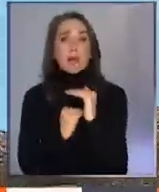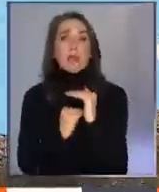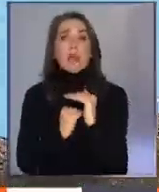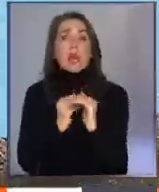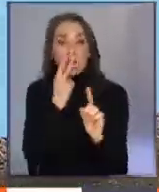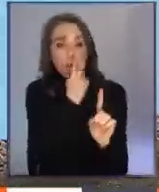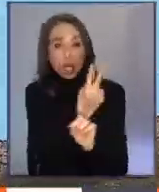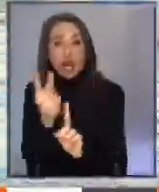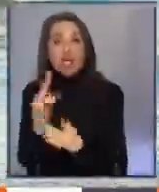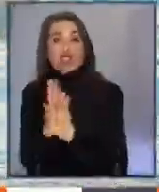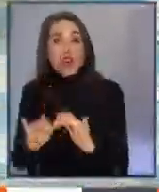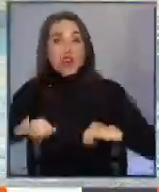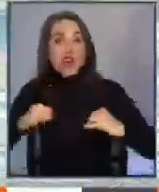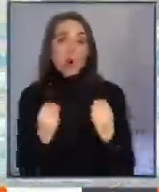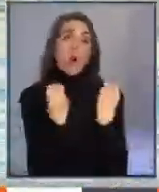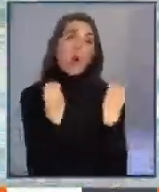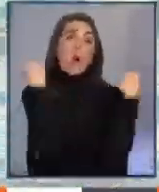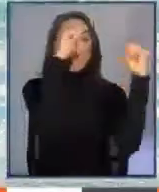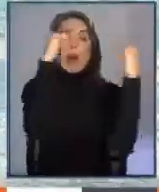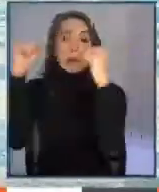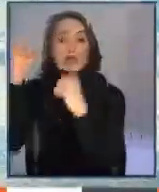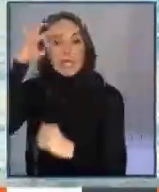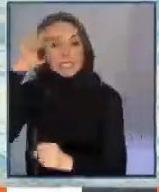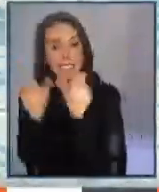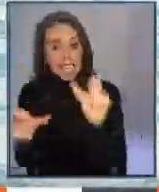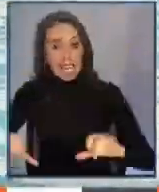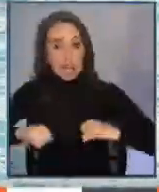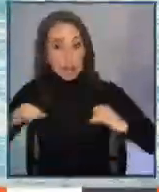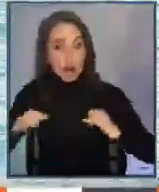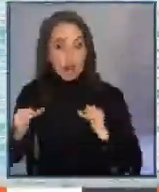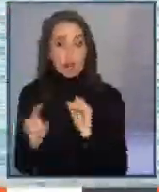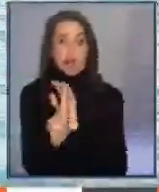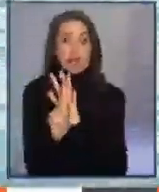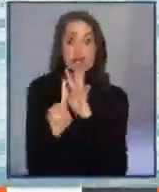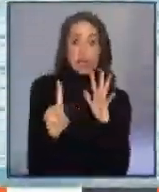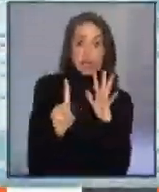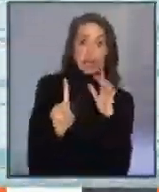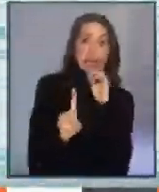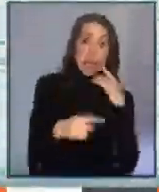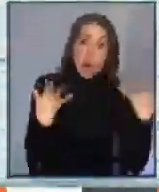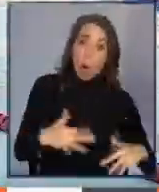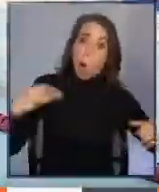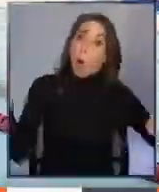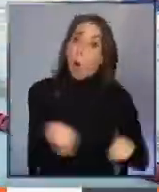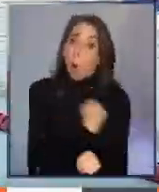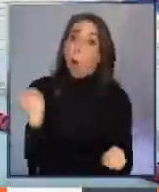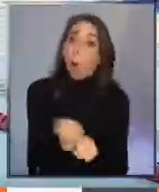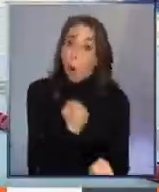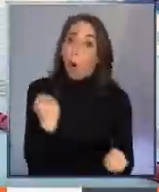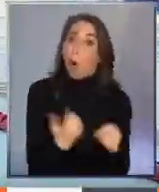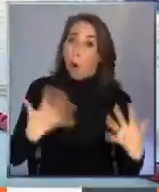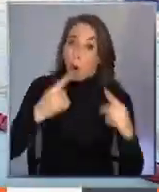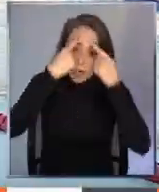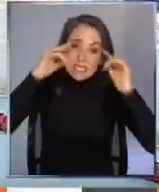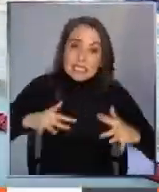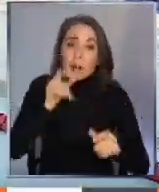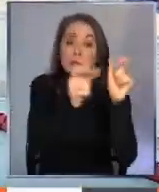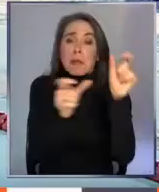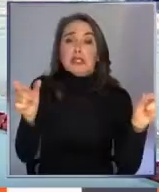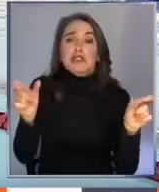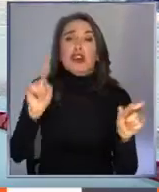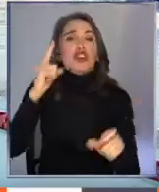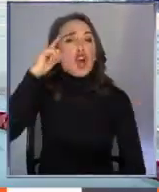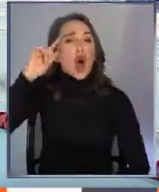los deportistas jóvenes. Porque sé que tienen detrás de sí un trabajo y un esfuerzo que la gente ni siquiera